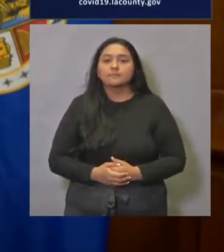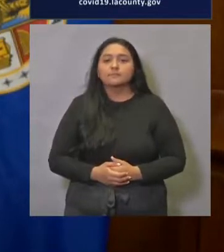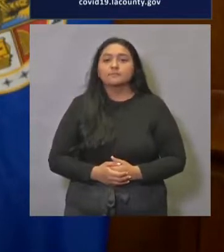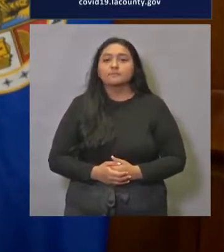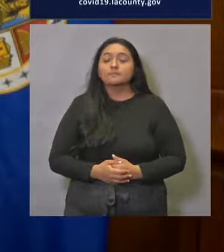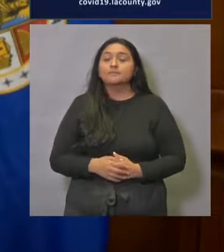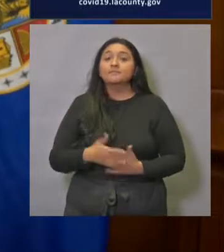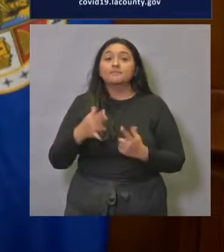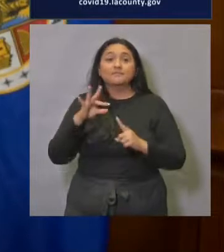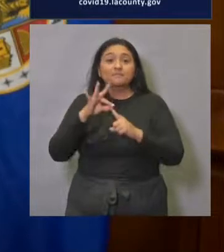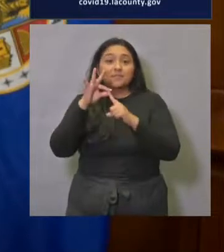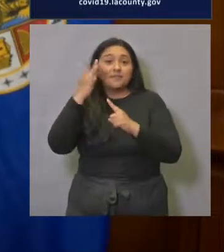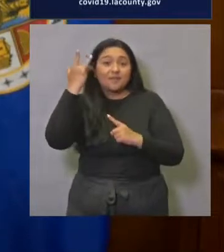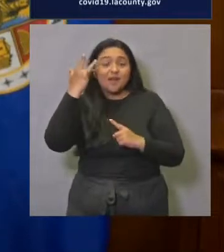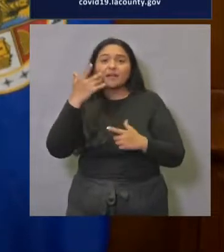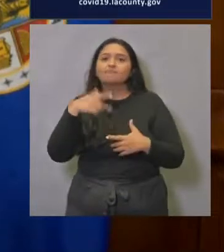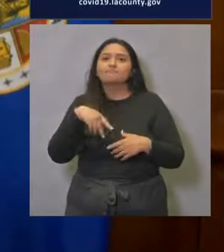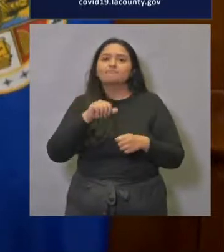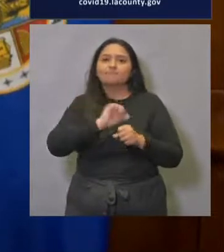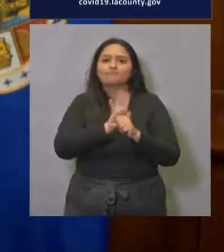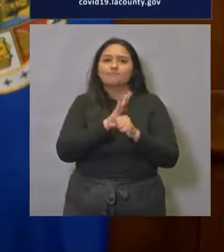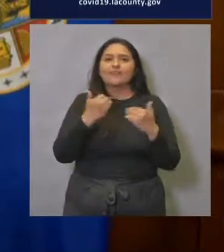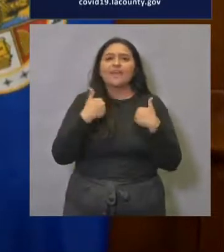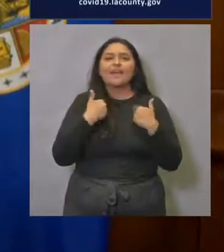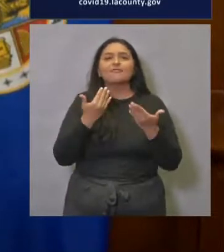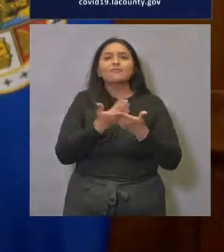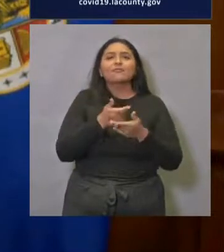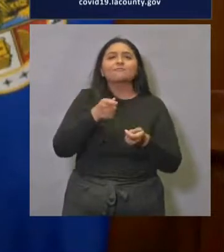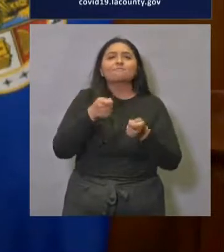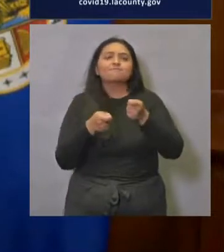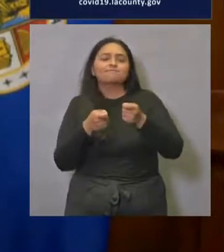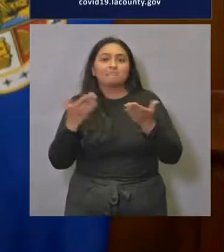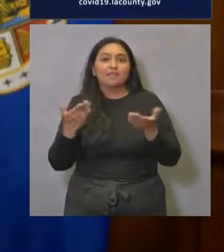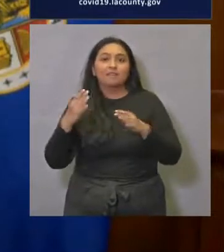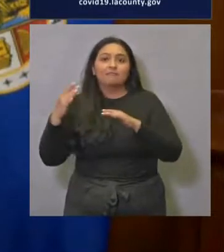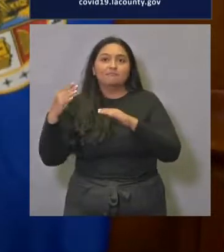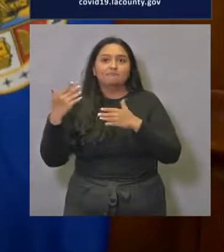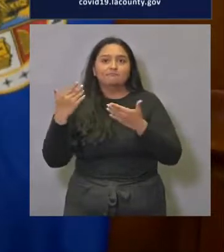de variantes de COVID-19 en el condado de Los Ángeles.